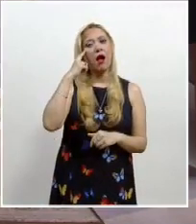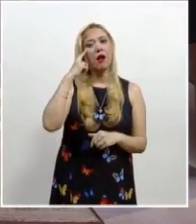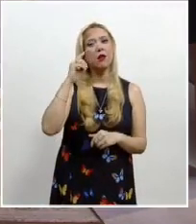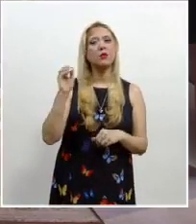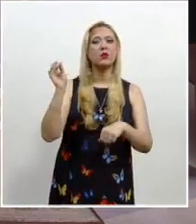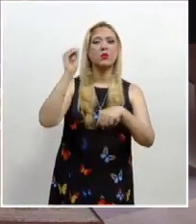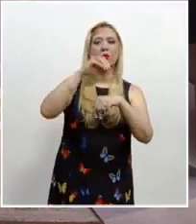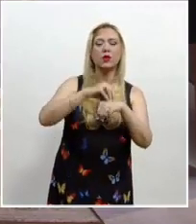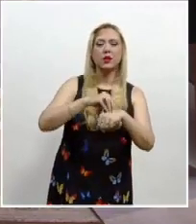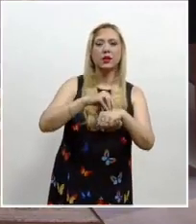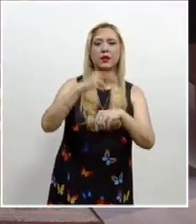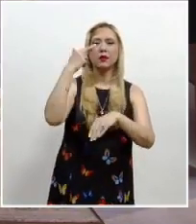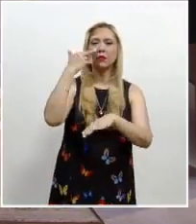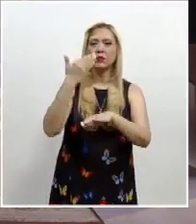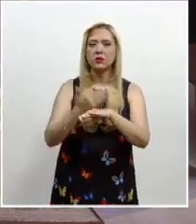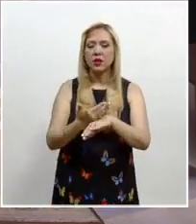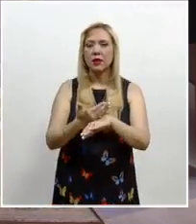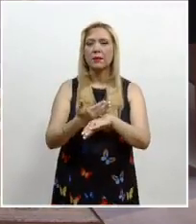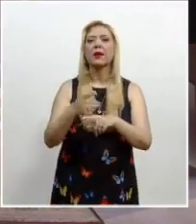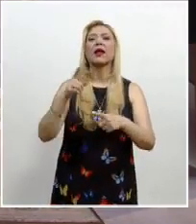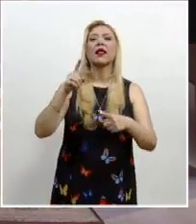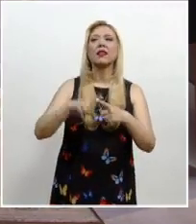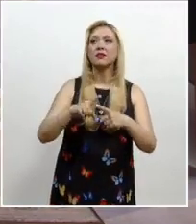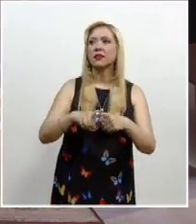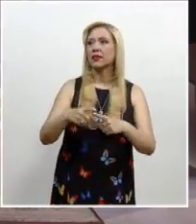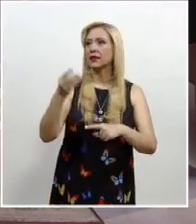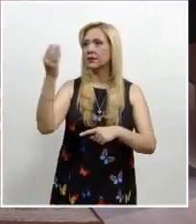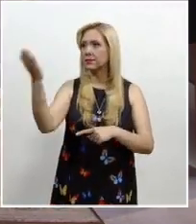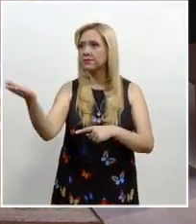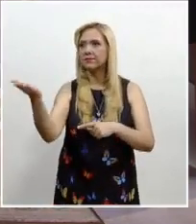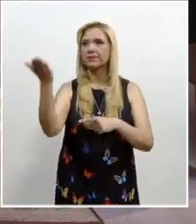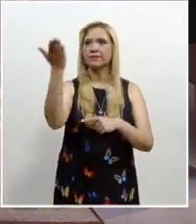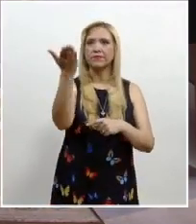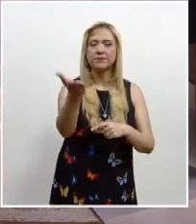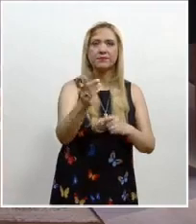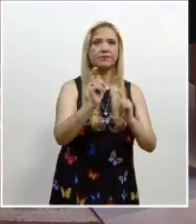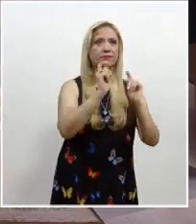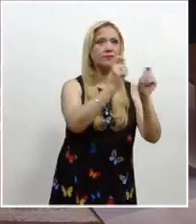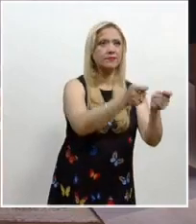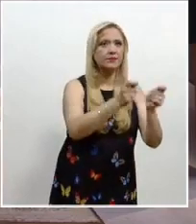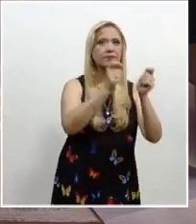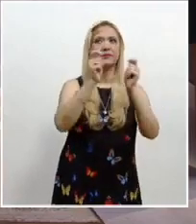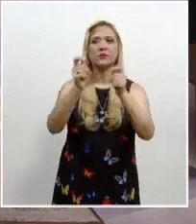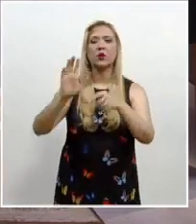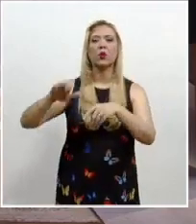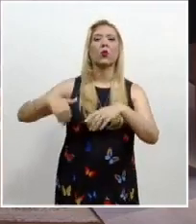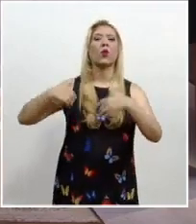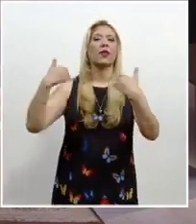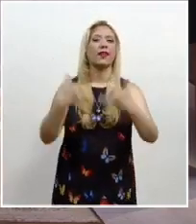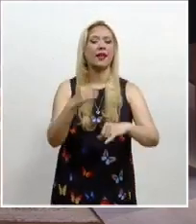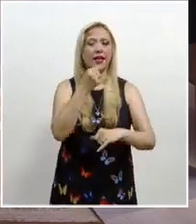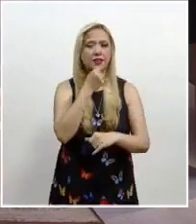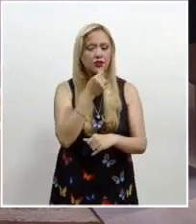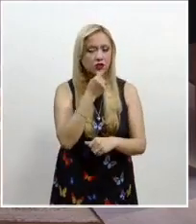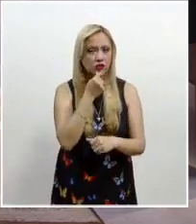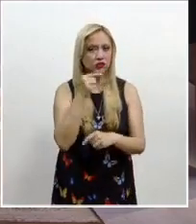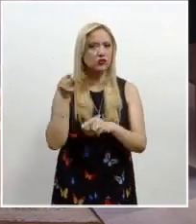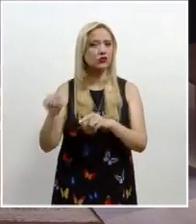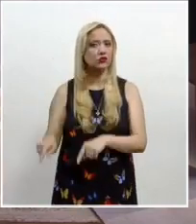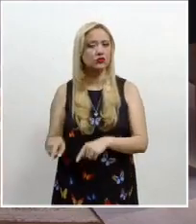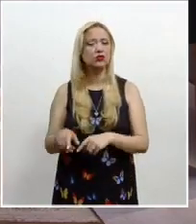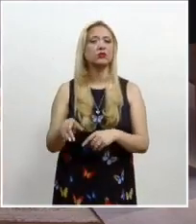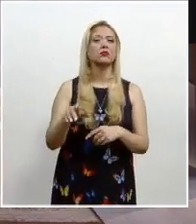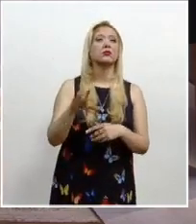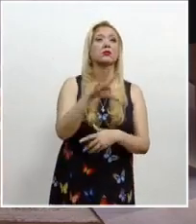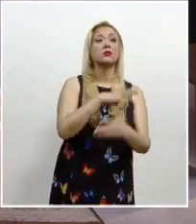quien la responsabilidad que le tocaría. Algunas ya se hacen, guarderías, estancias, pero hay otras que